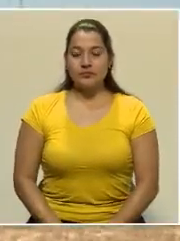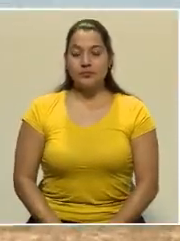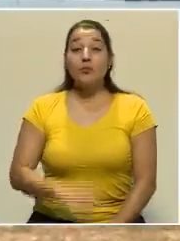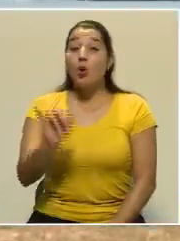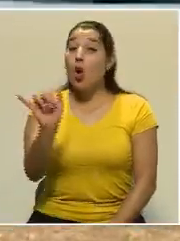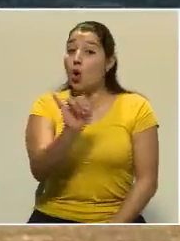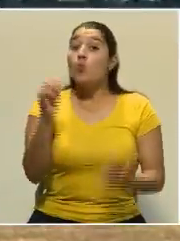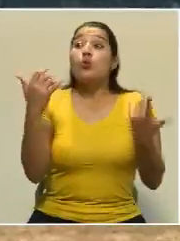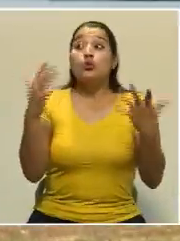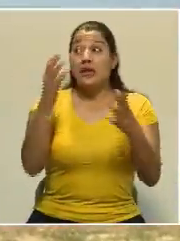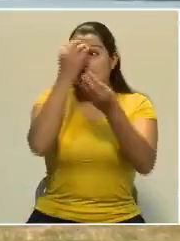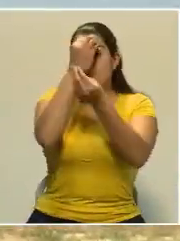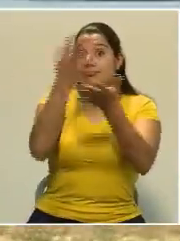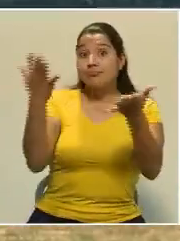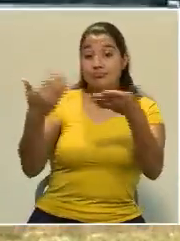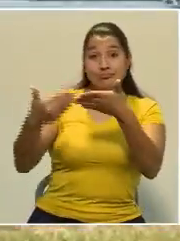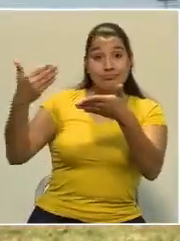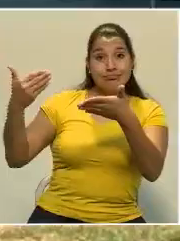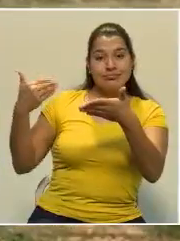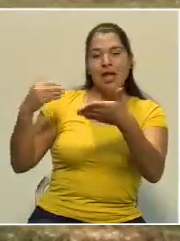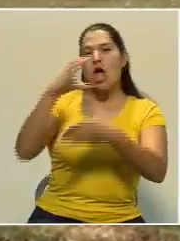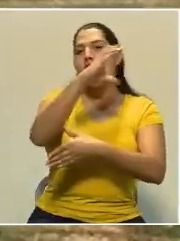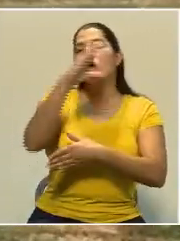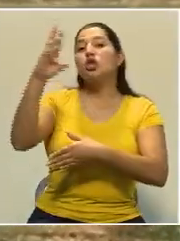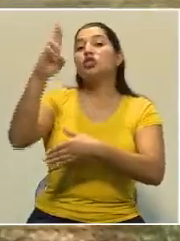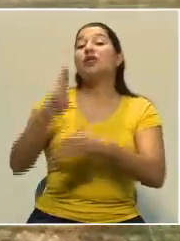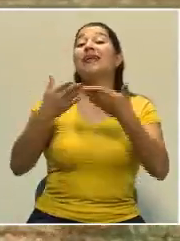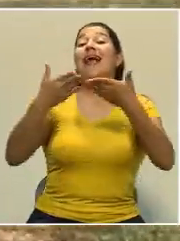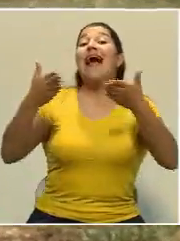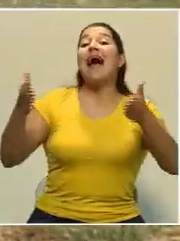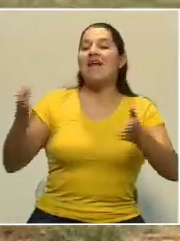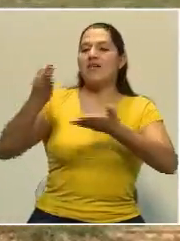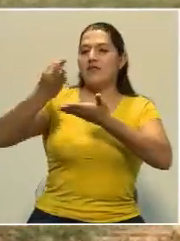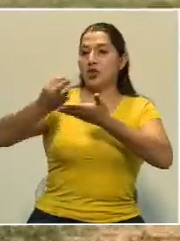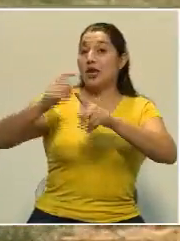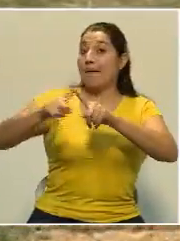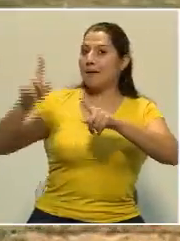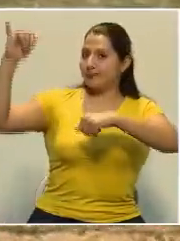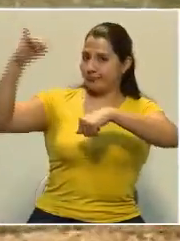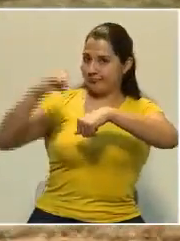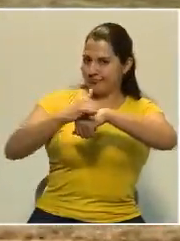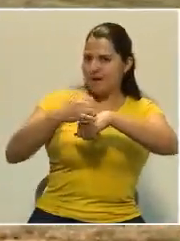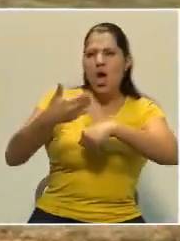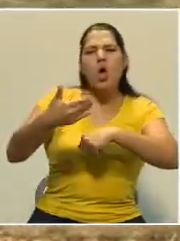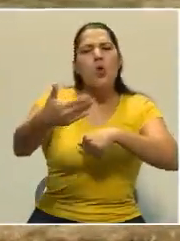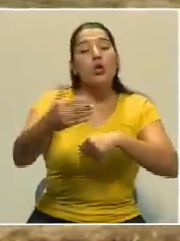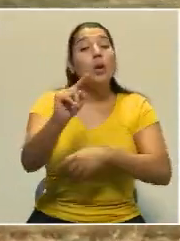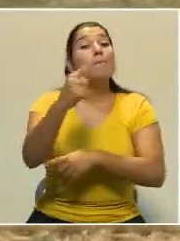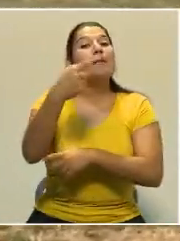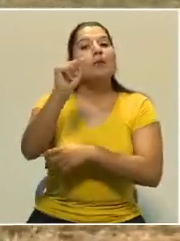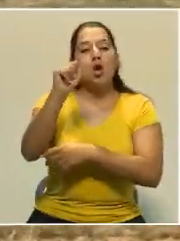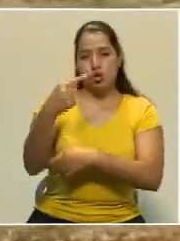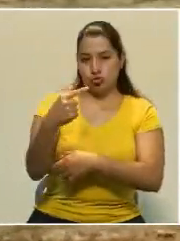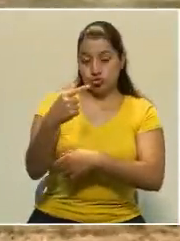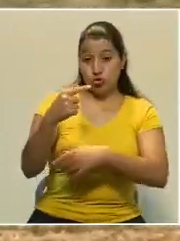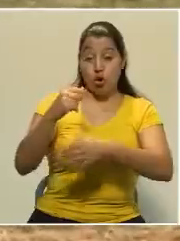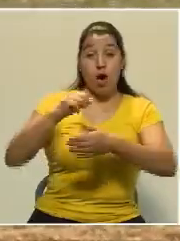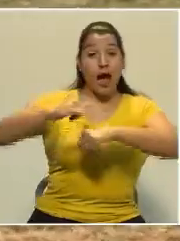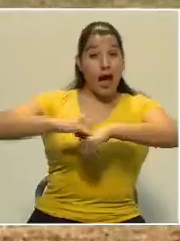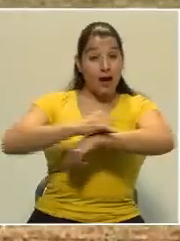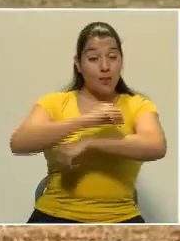Tal y como se había anunciado semanas atrás, Costa Rica abrirá su frontera aérea el próximo 1 de agosto. El aeropuerto Juan